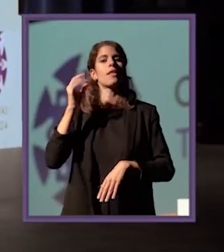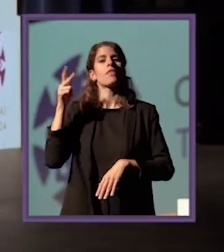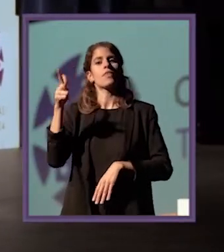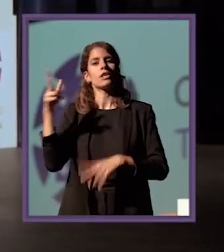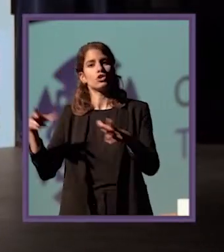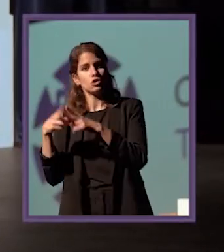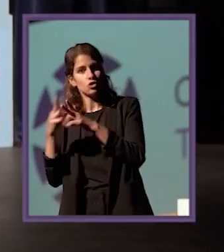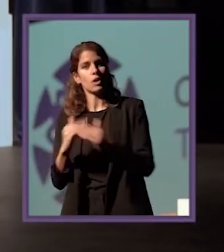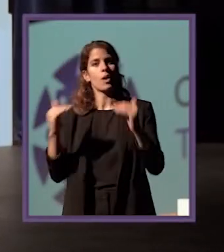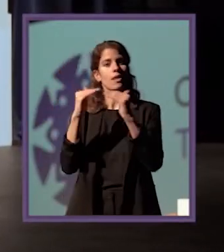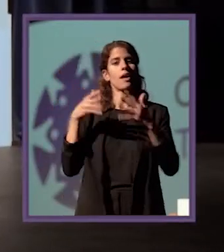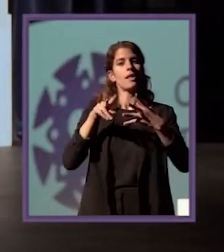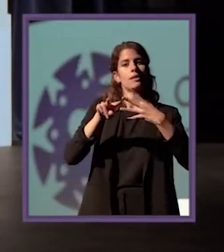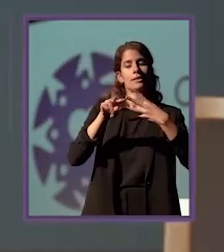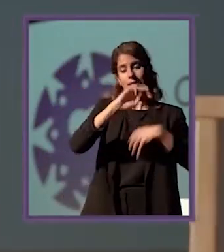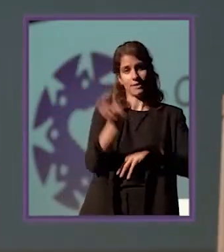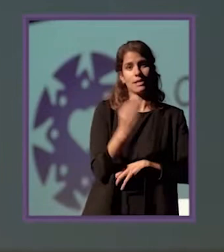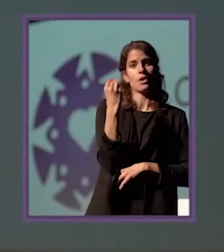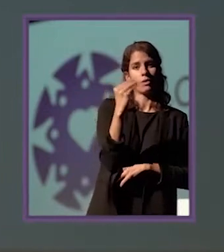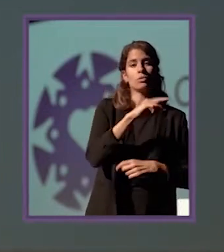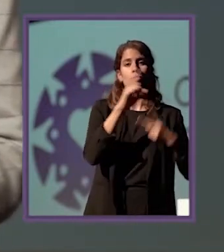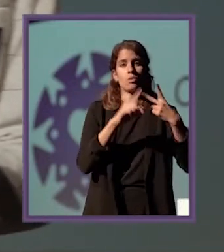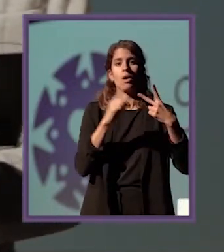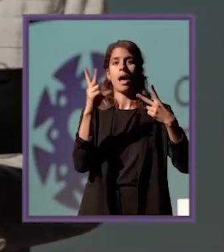Silvia Jaén, viceconsejera de Igualdad y Diversidad, y